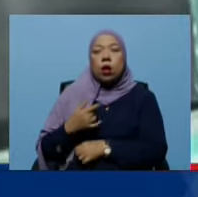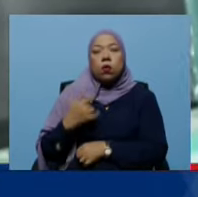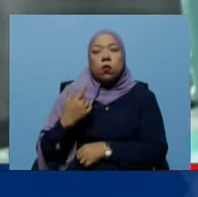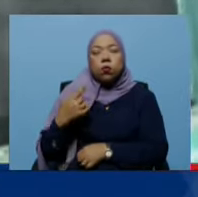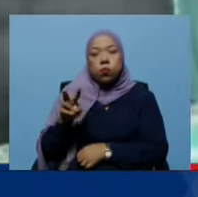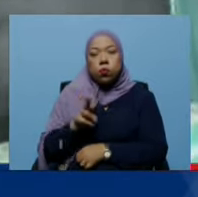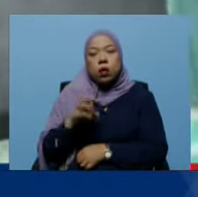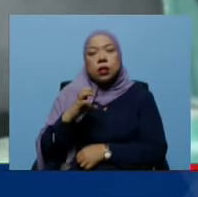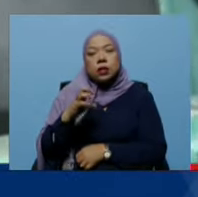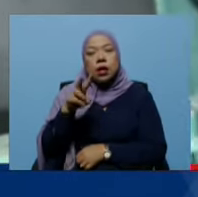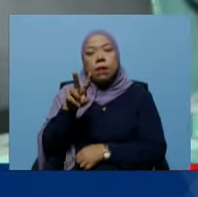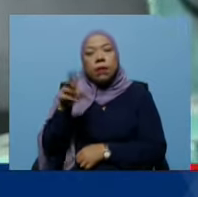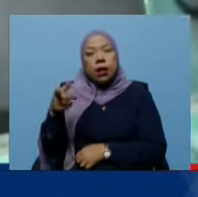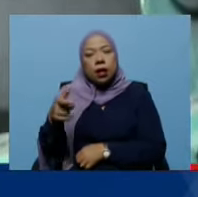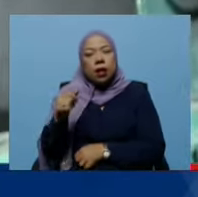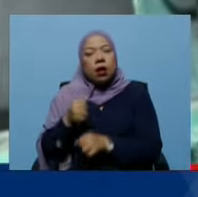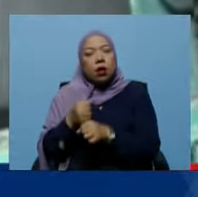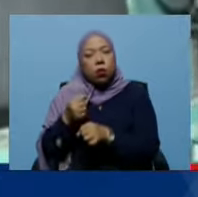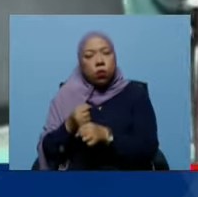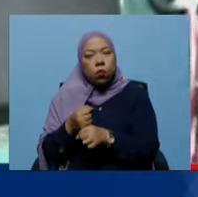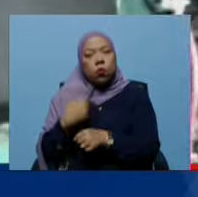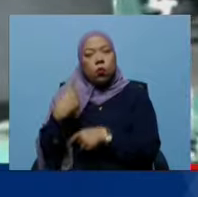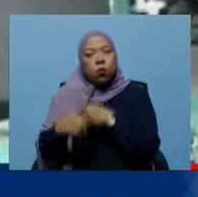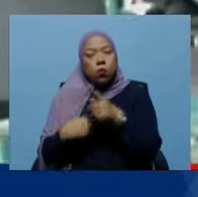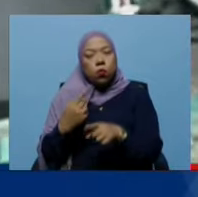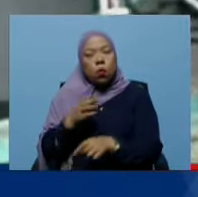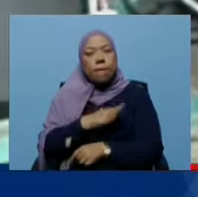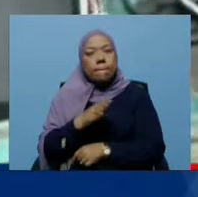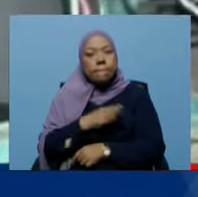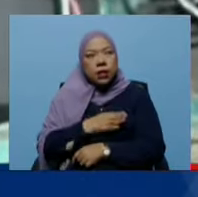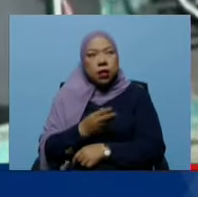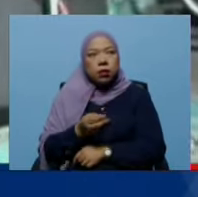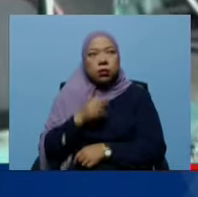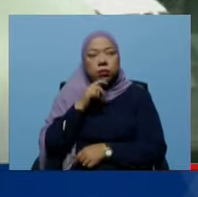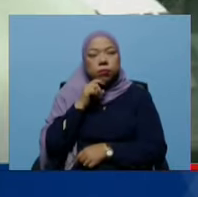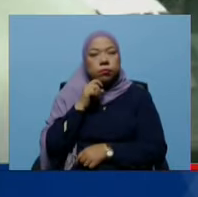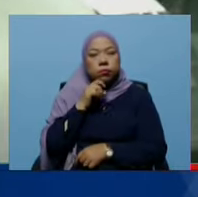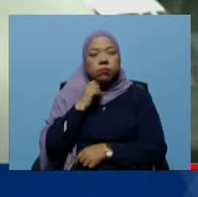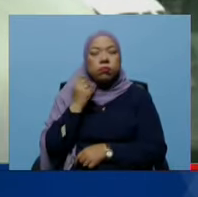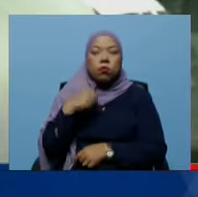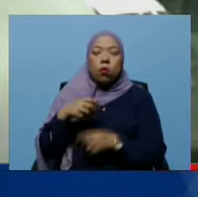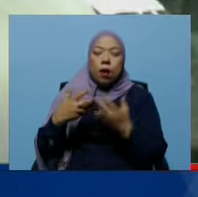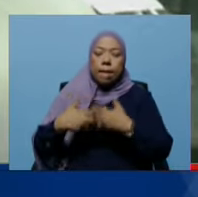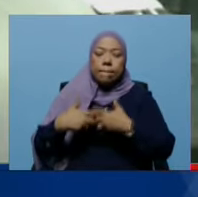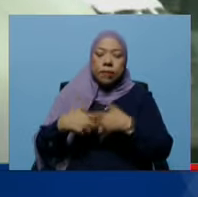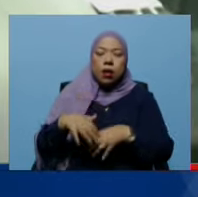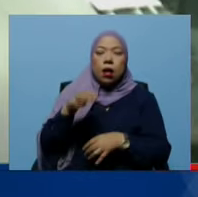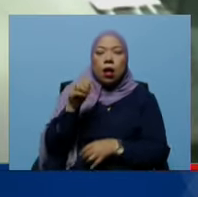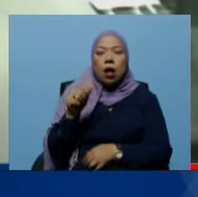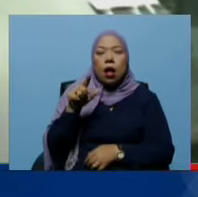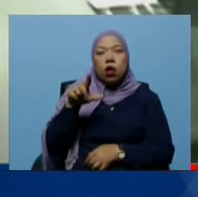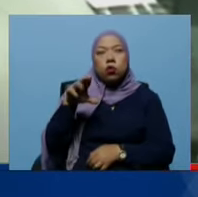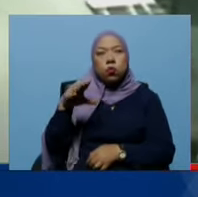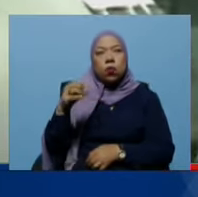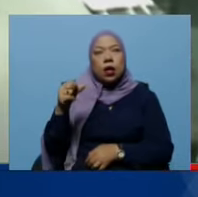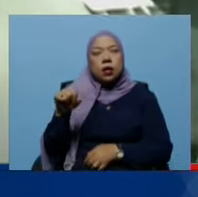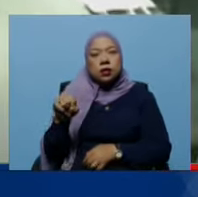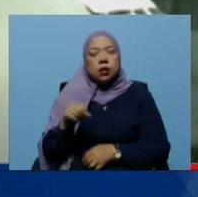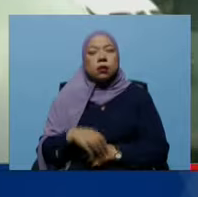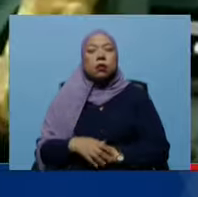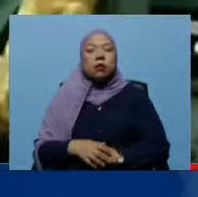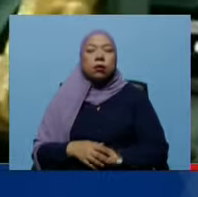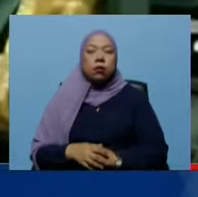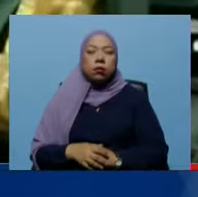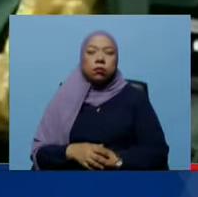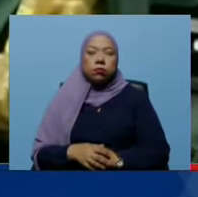en la CBG, pero que se elaboran y se le dan valor agregado en empresas como Alucasa, porque